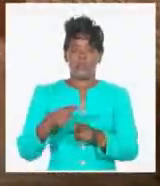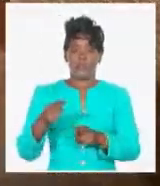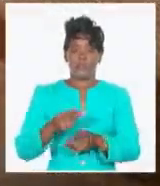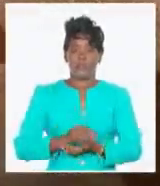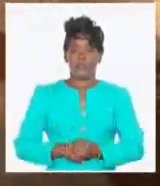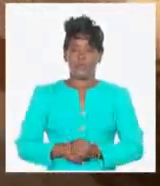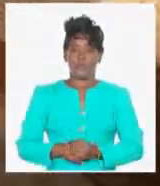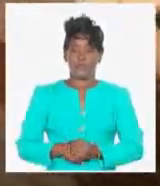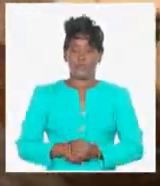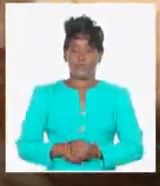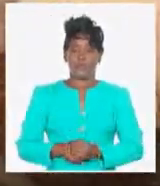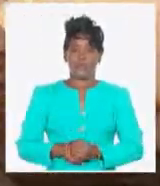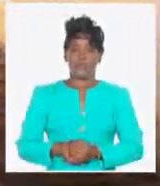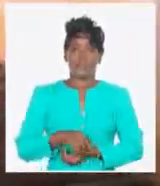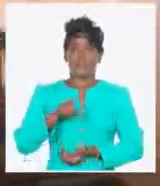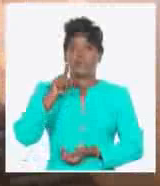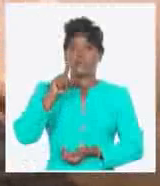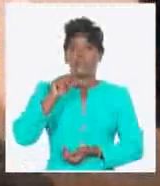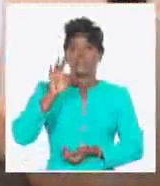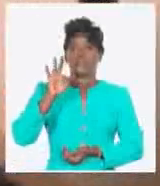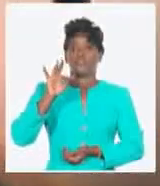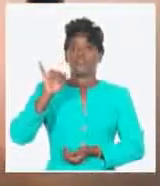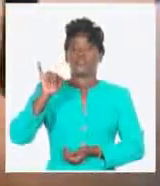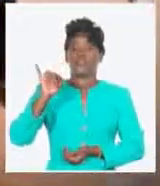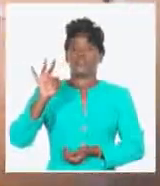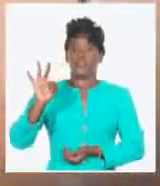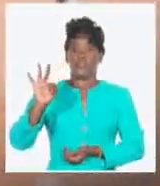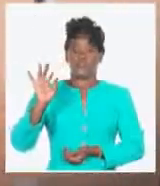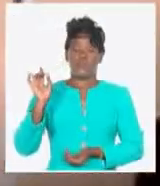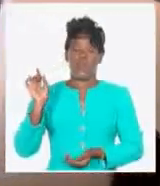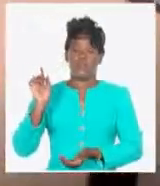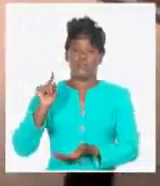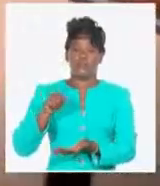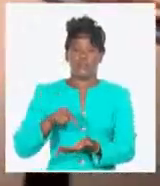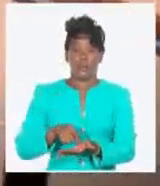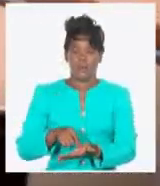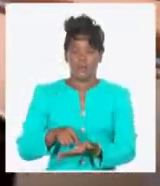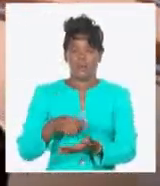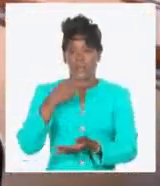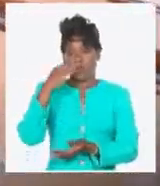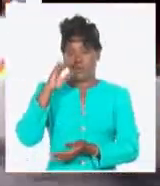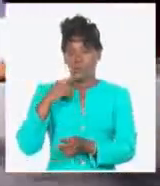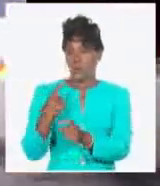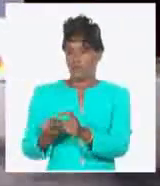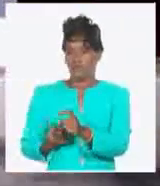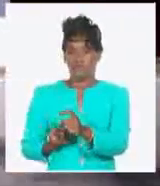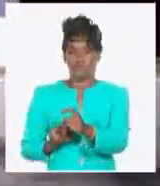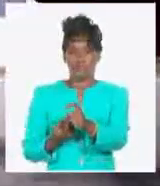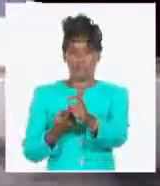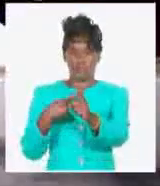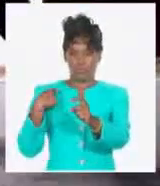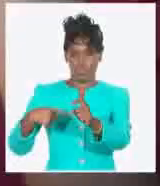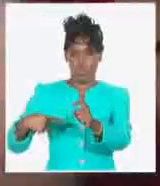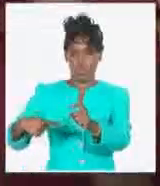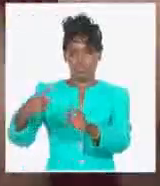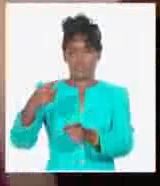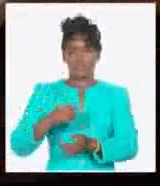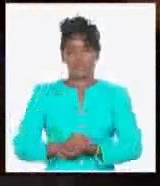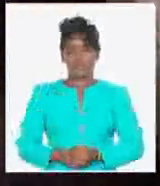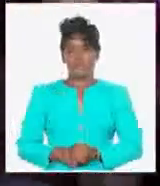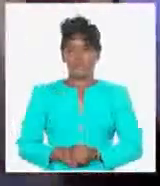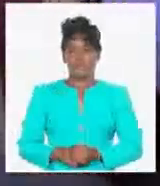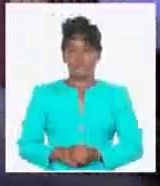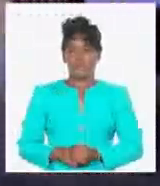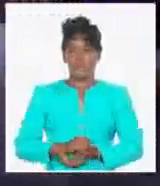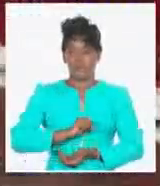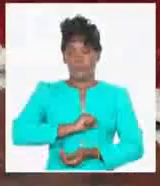de 1868, Cuba se ha levantado con el llamado al combate diario, con la sentencia de que morir por